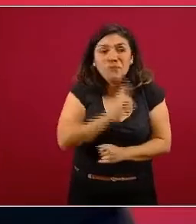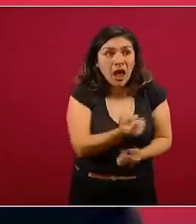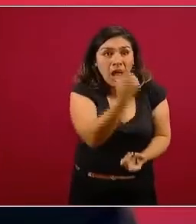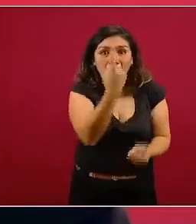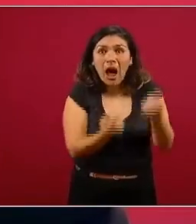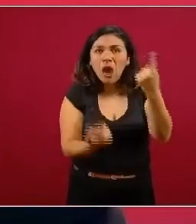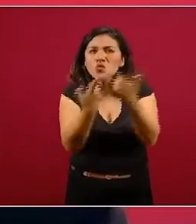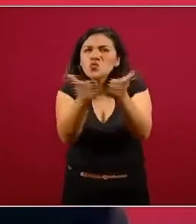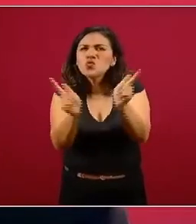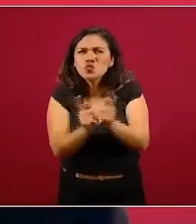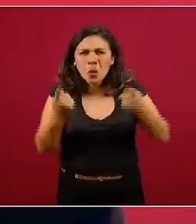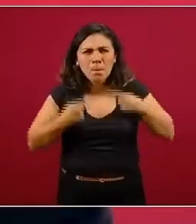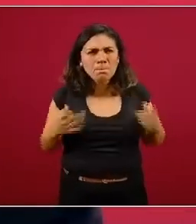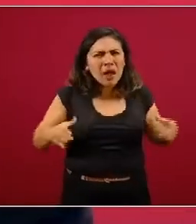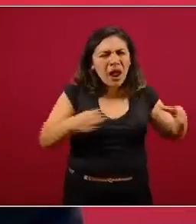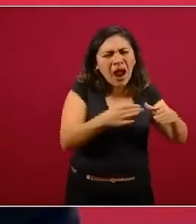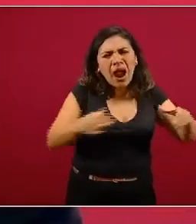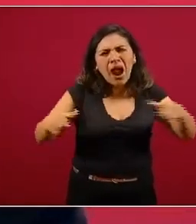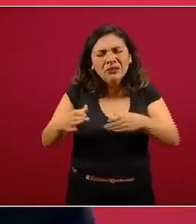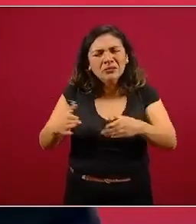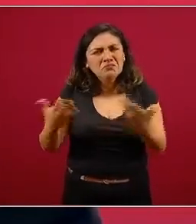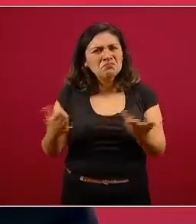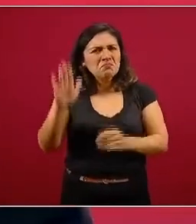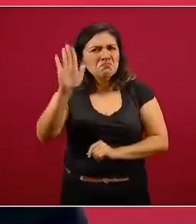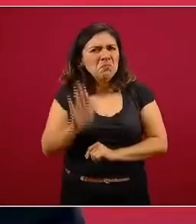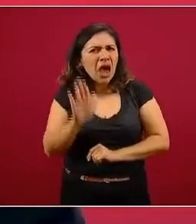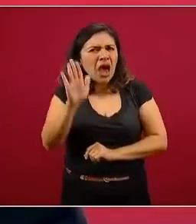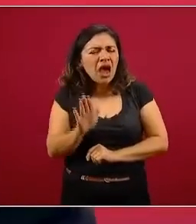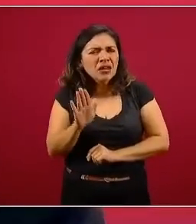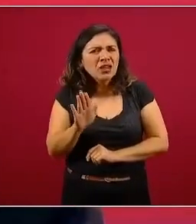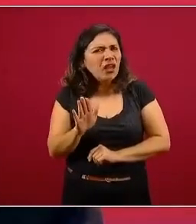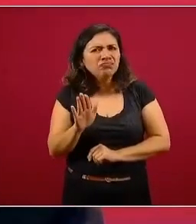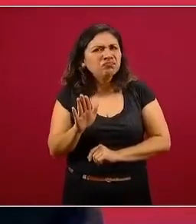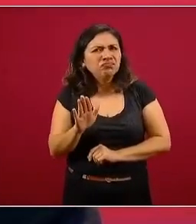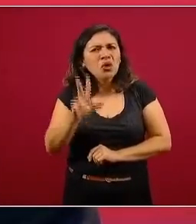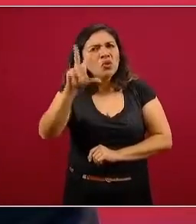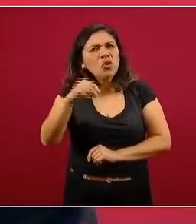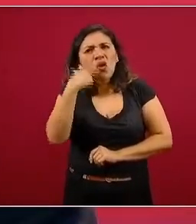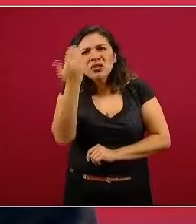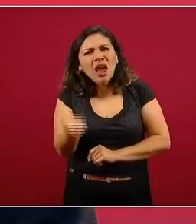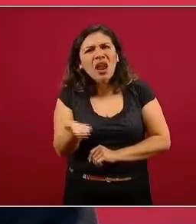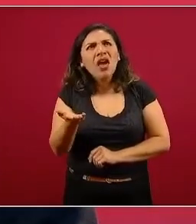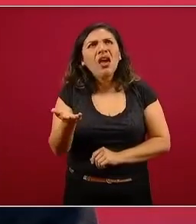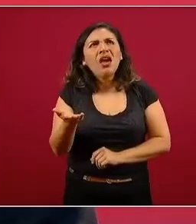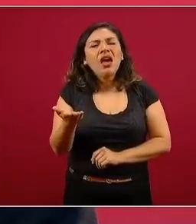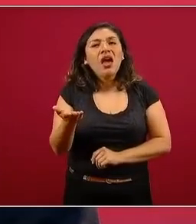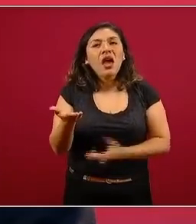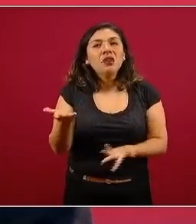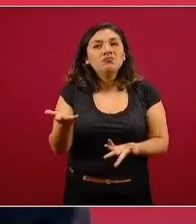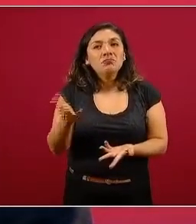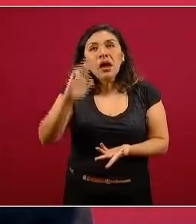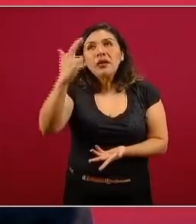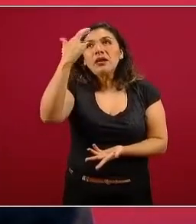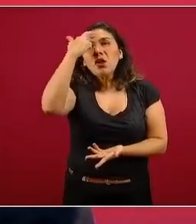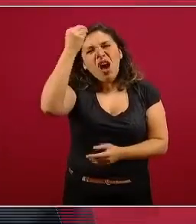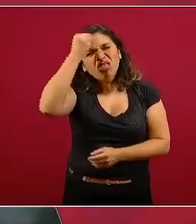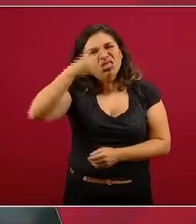pequeños segmentos de la sociedad parecieran no estar dispuestos a recordar.